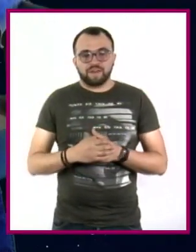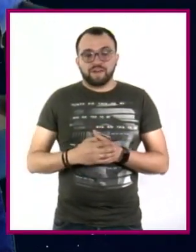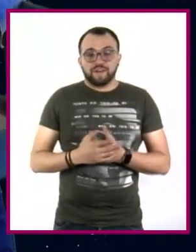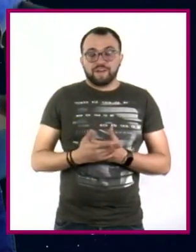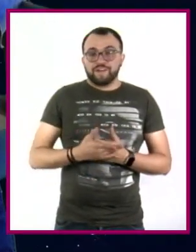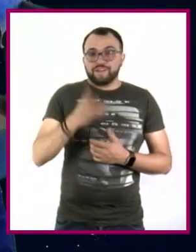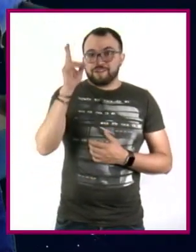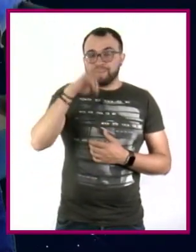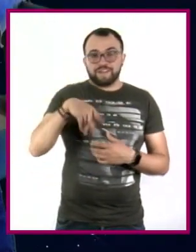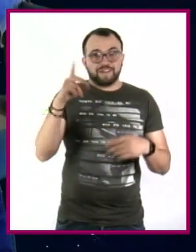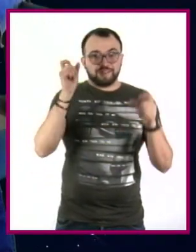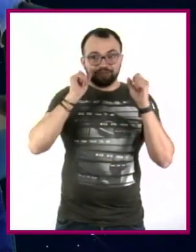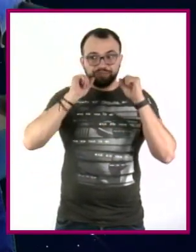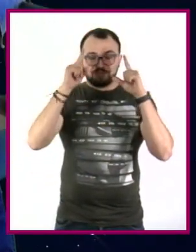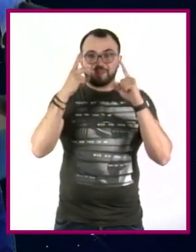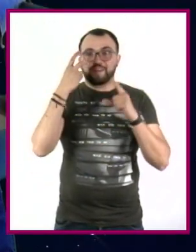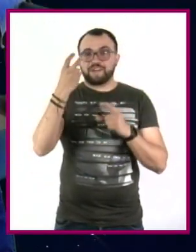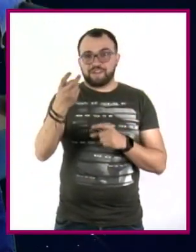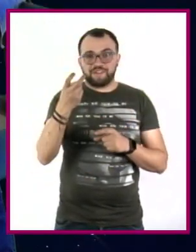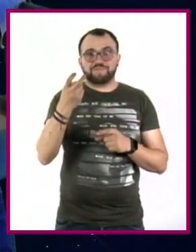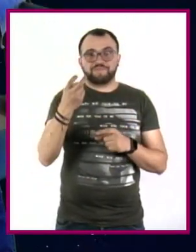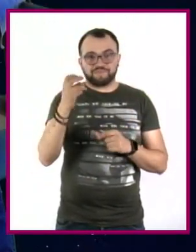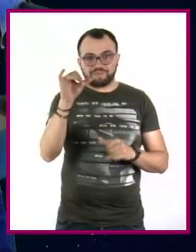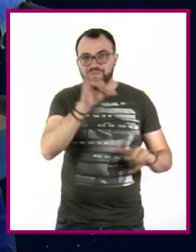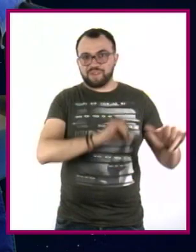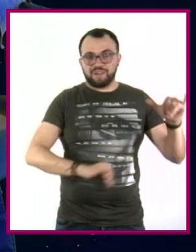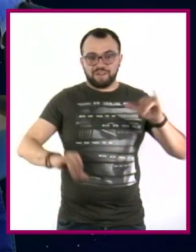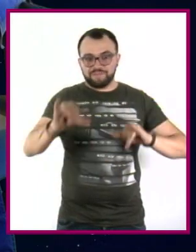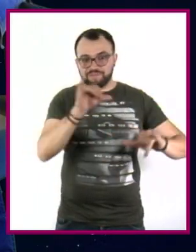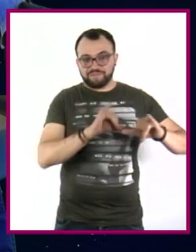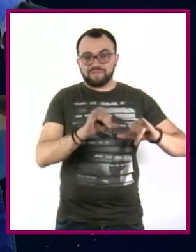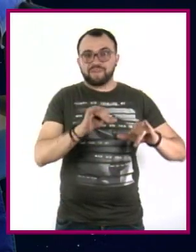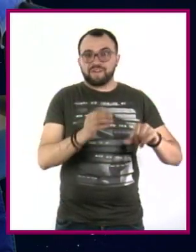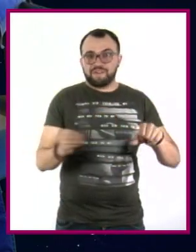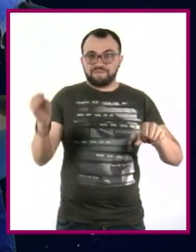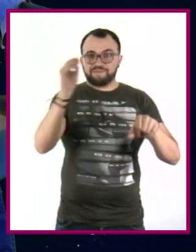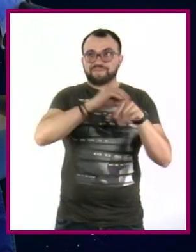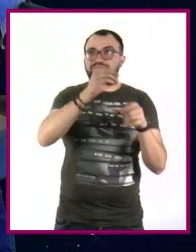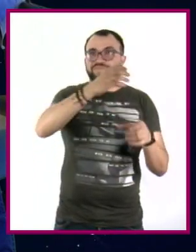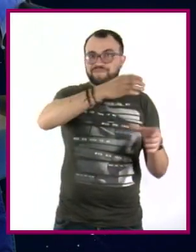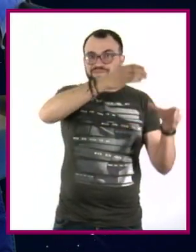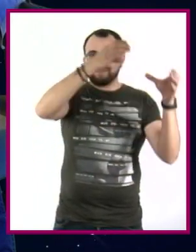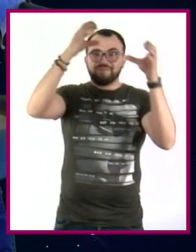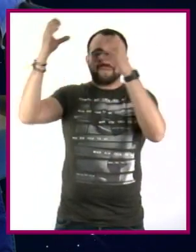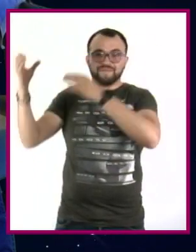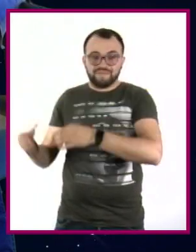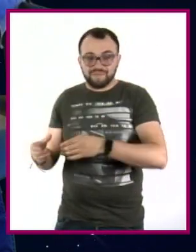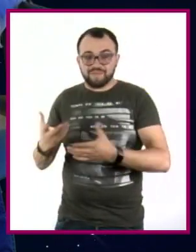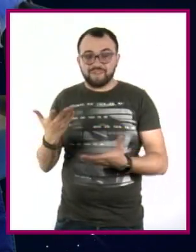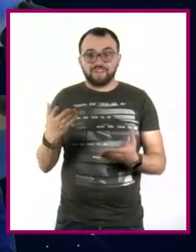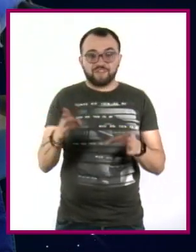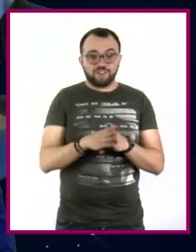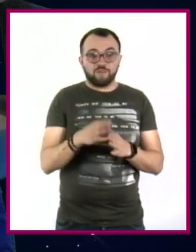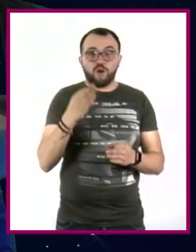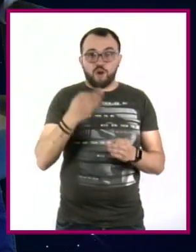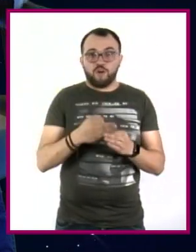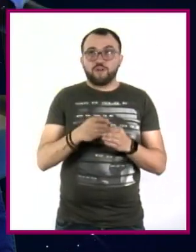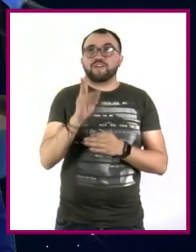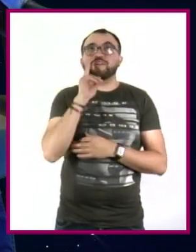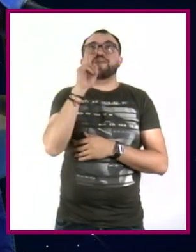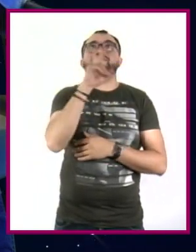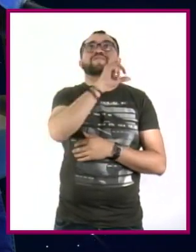Pues qué impresionante es este experimento que, montado en la Estación Espacial Internacional, está por pasar encima de